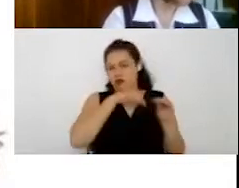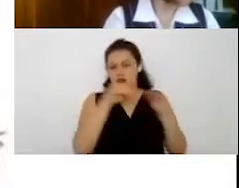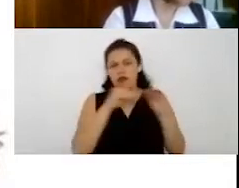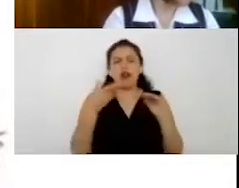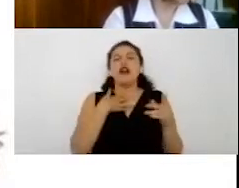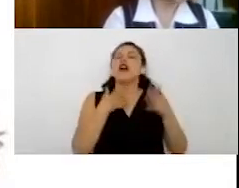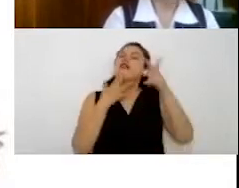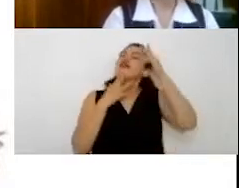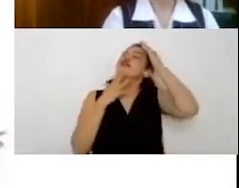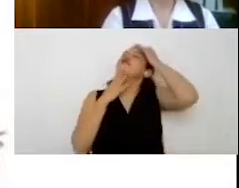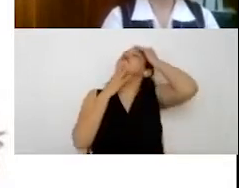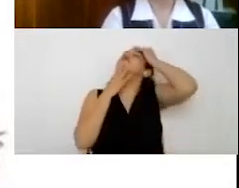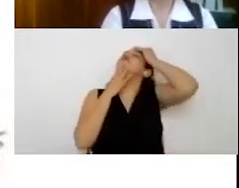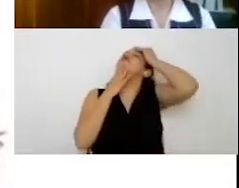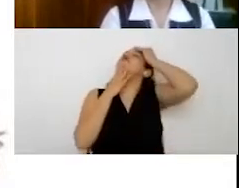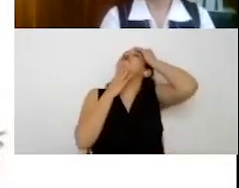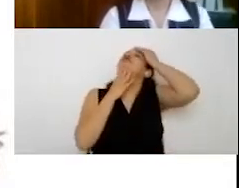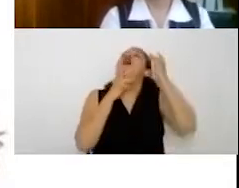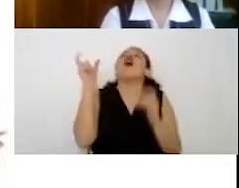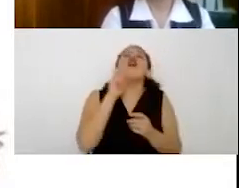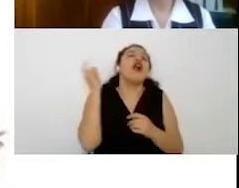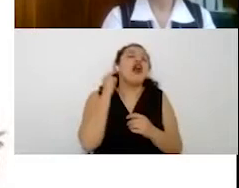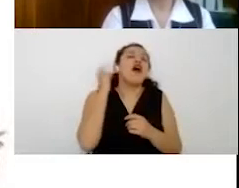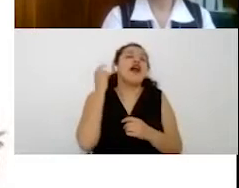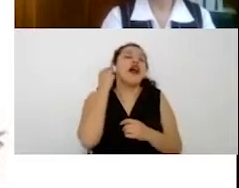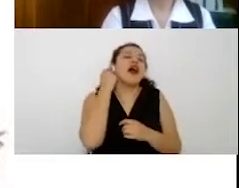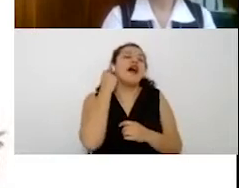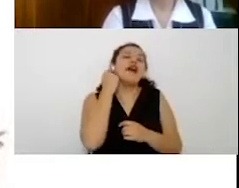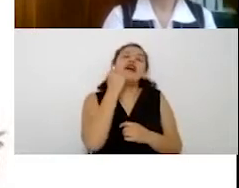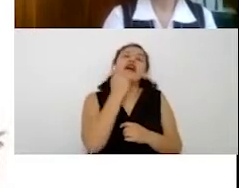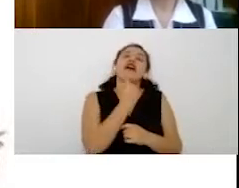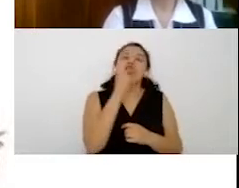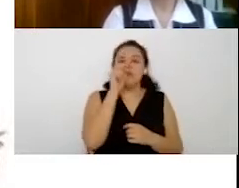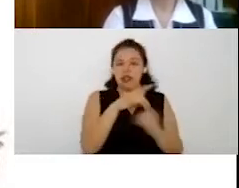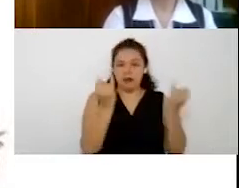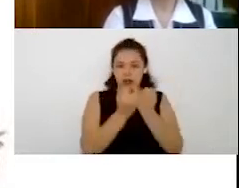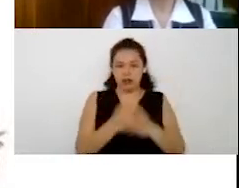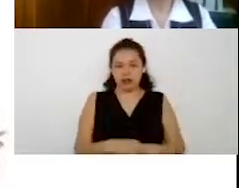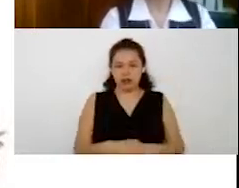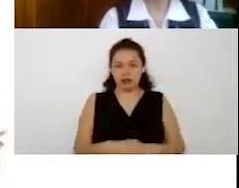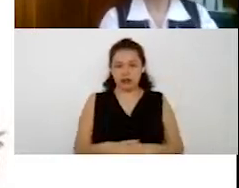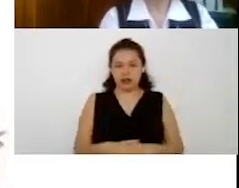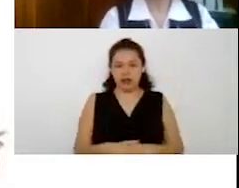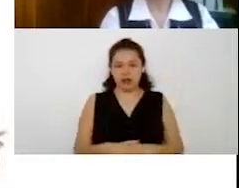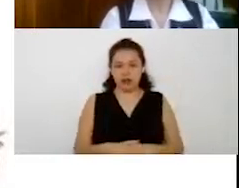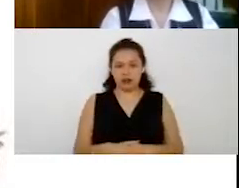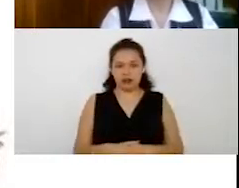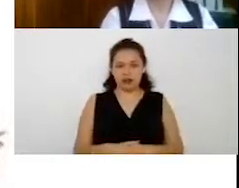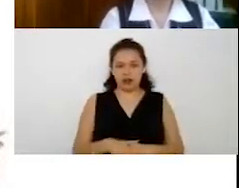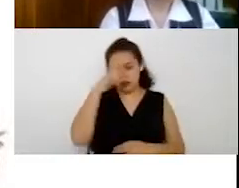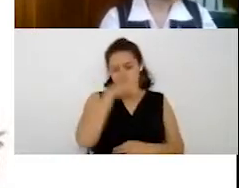la inclinábamos, donde la oreja quedaba al mismo nivel del mentón, ¿no? Para que pudiera entrar